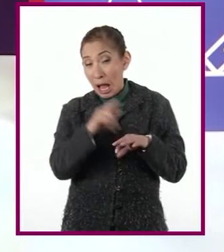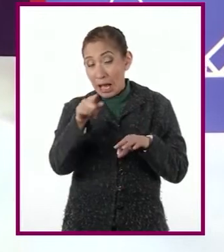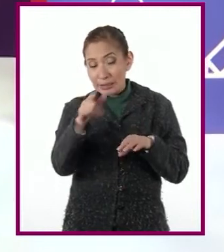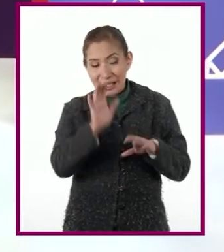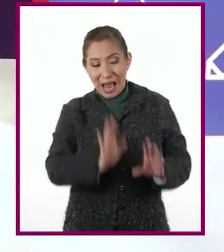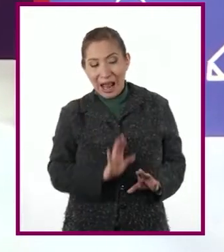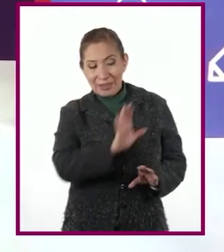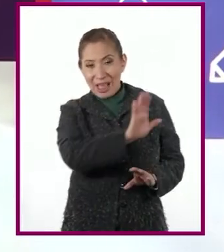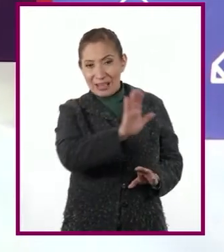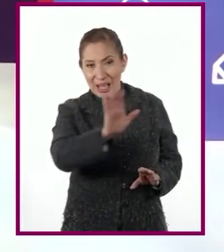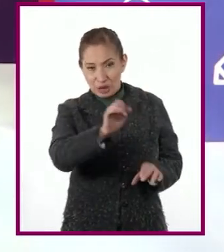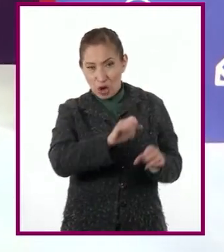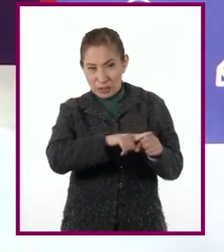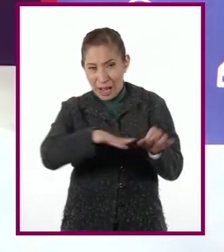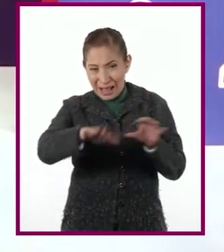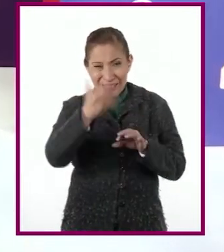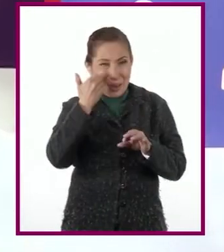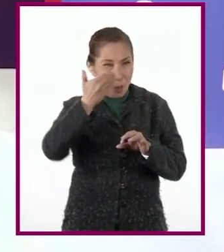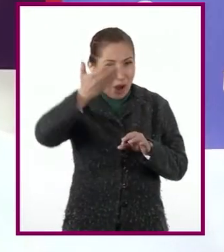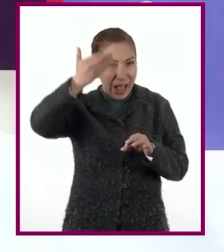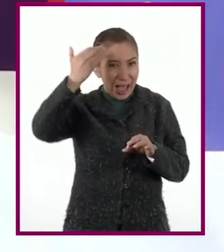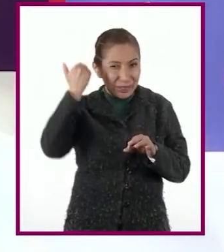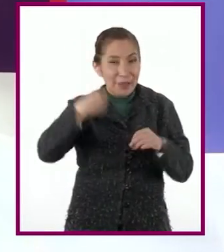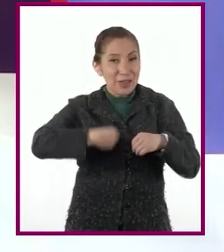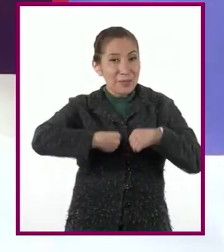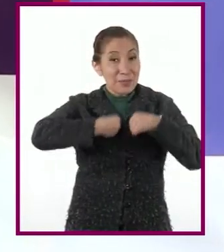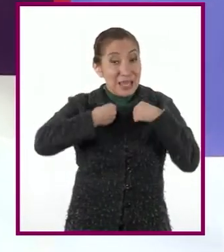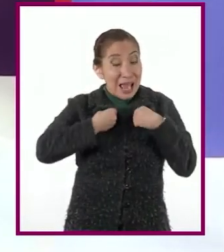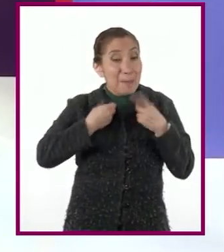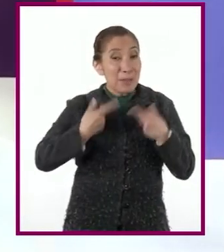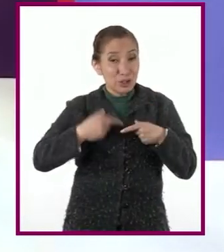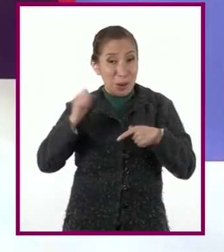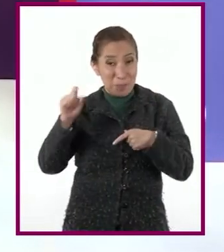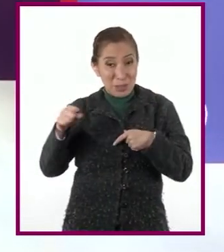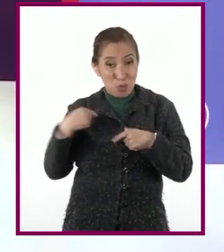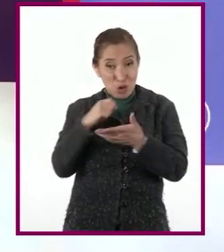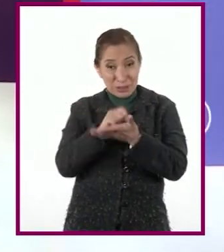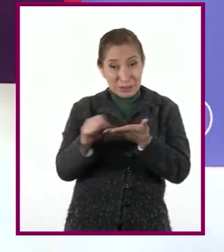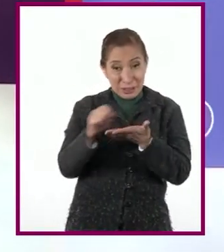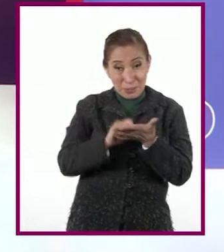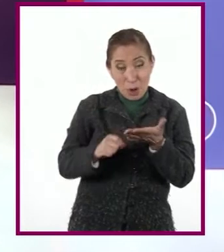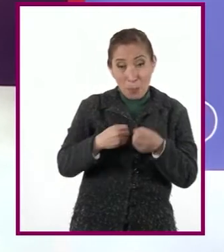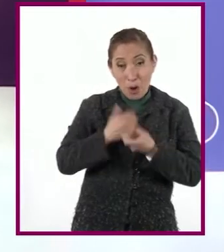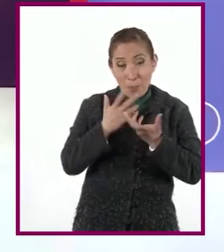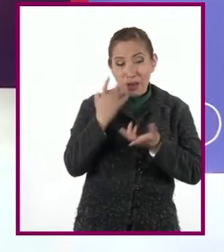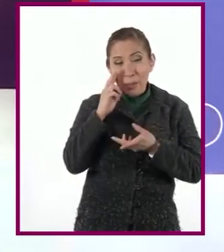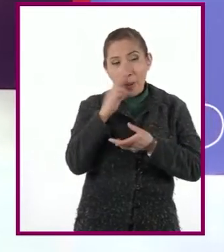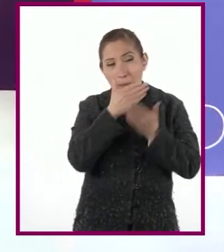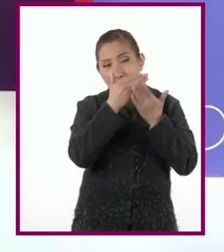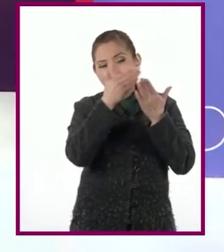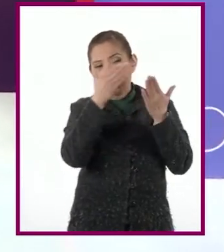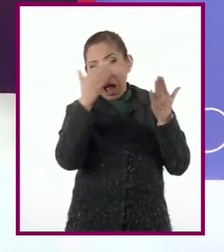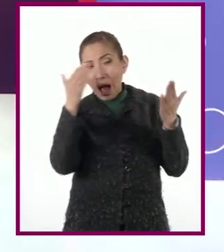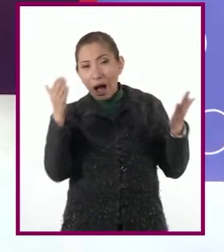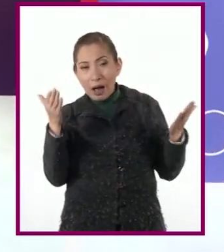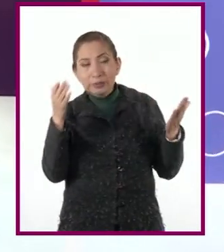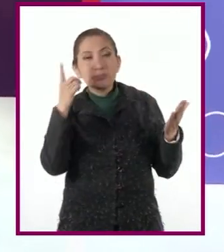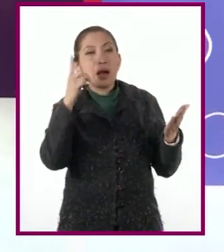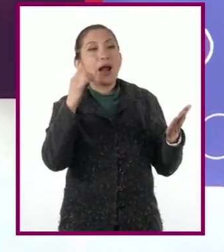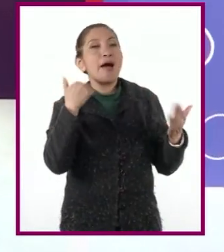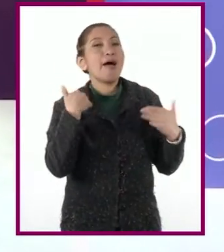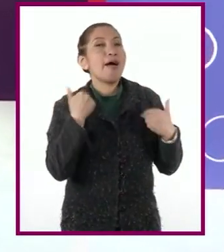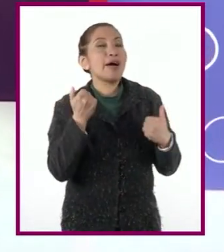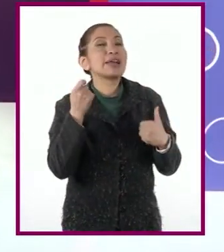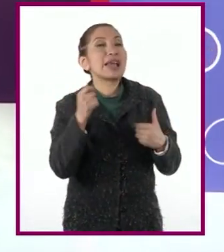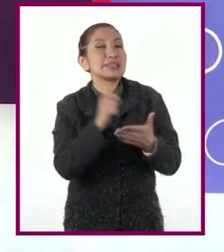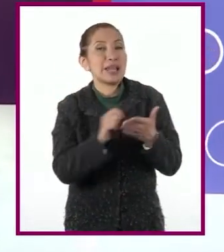las características sociales de la época en que vivían los autores, podemos tener un panorama más amplio para